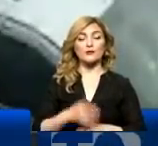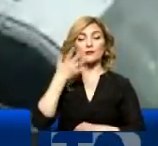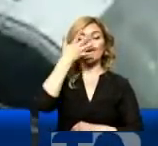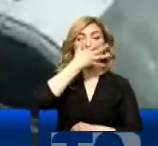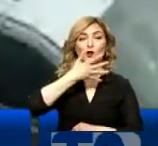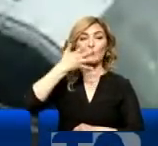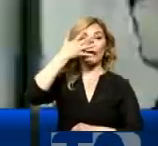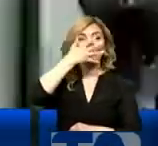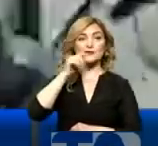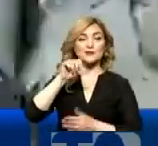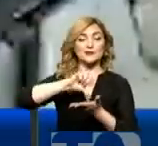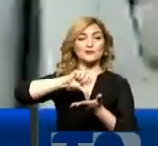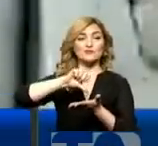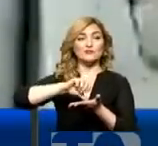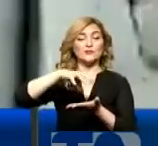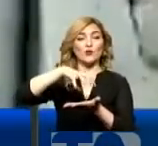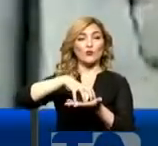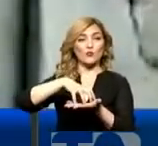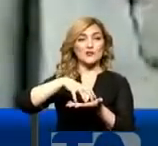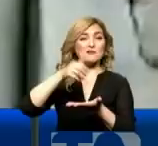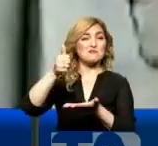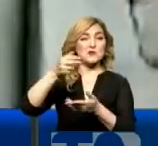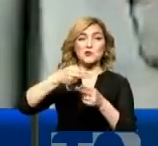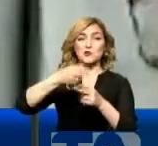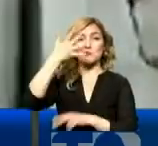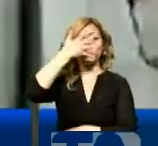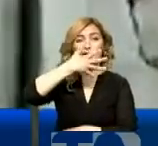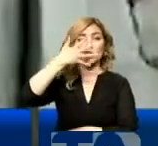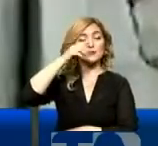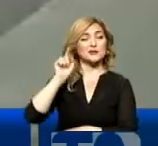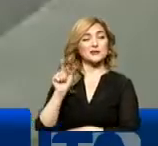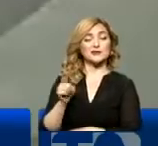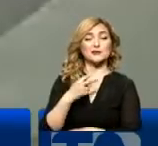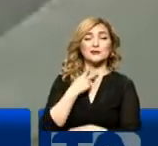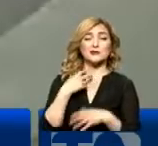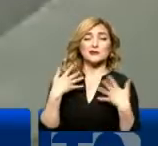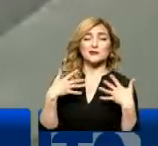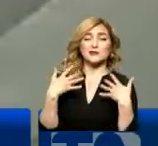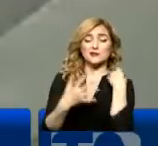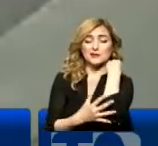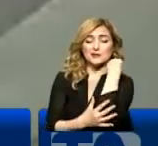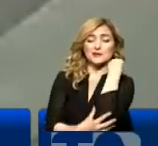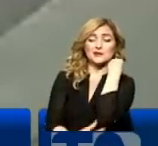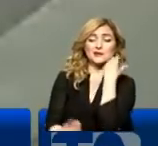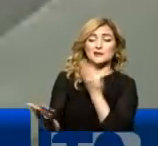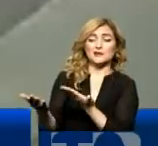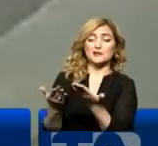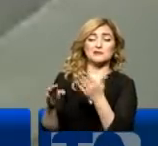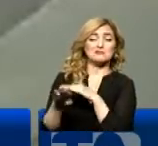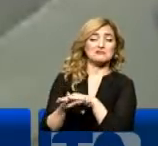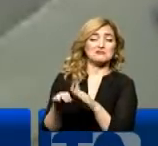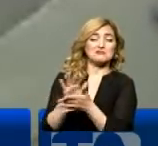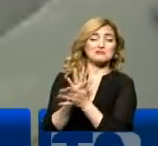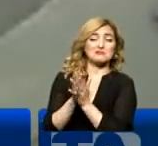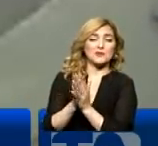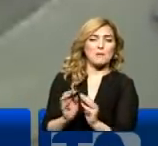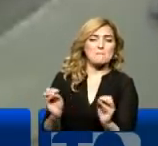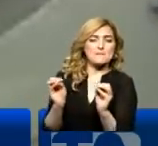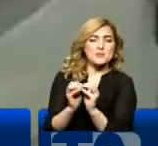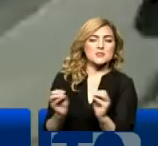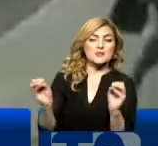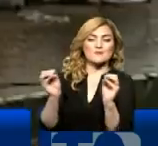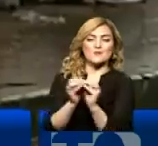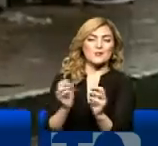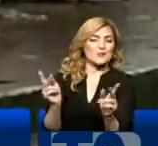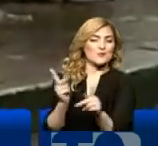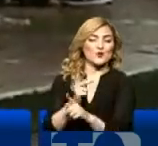Esmeraldas, la capital de la provincia del mismo nombre, vive en zozobra. A la pobreza y la falta de servicios básicos se suma la creciente